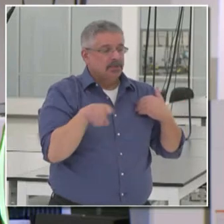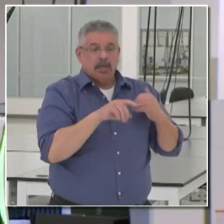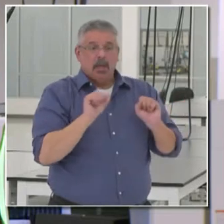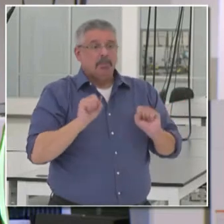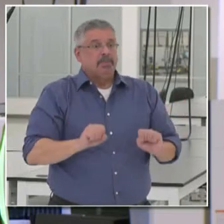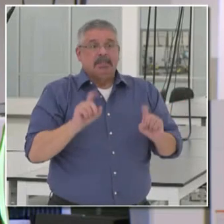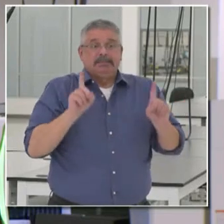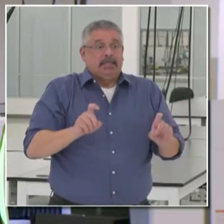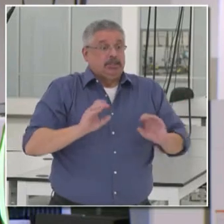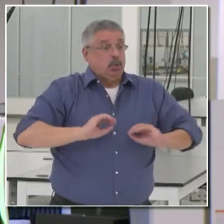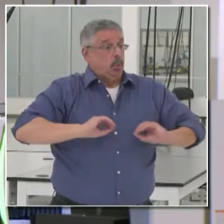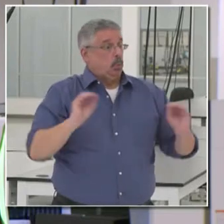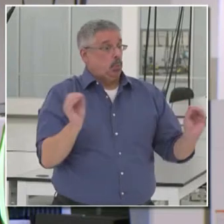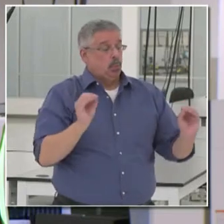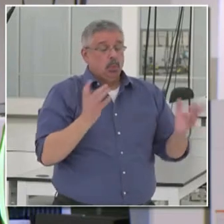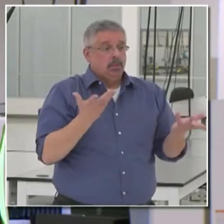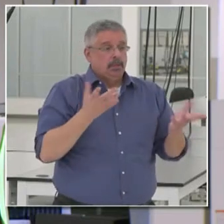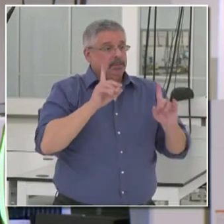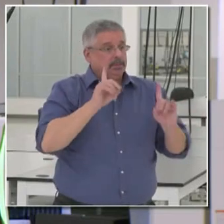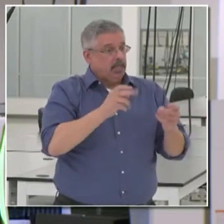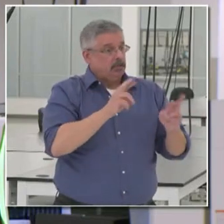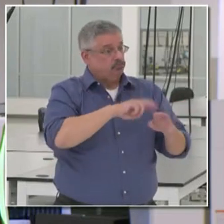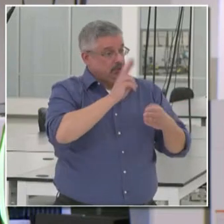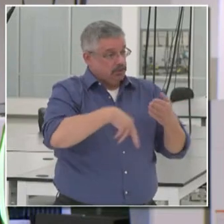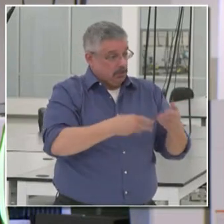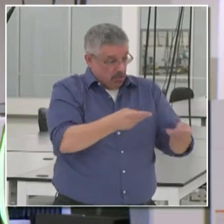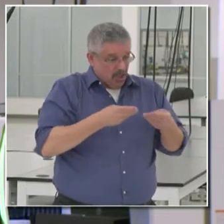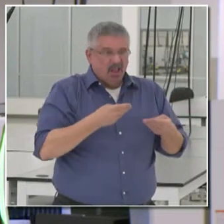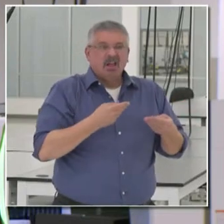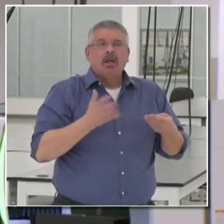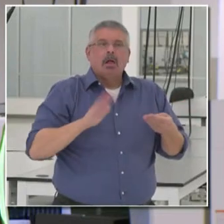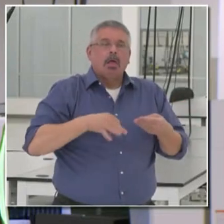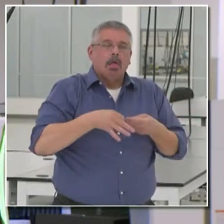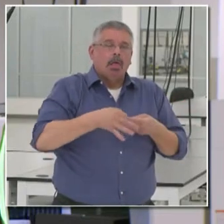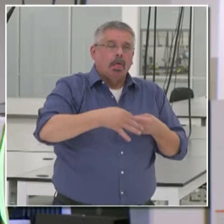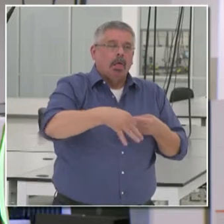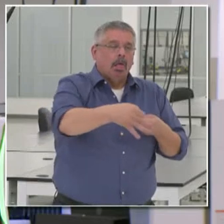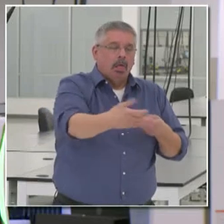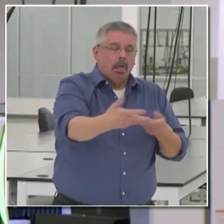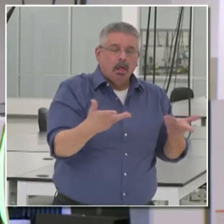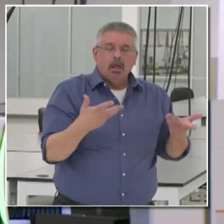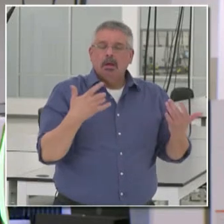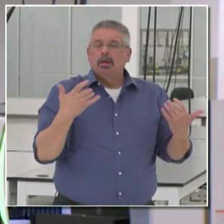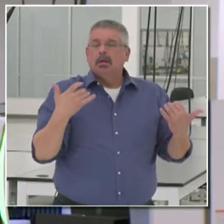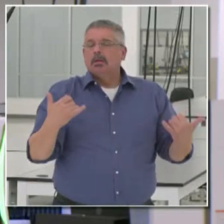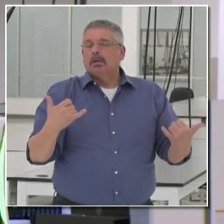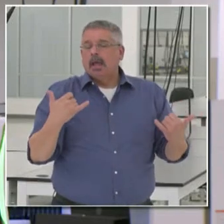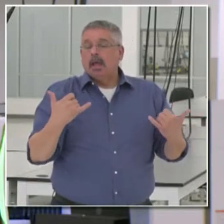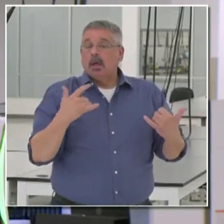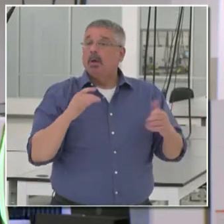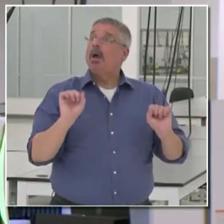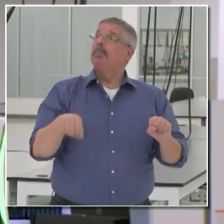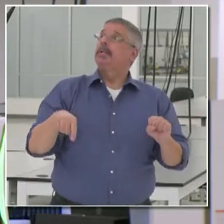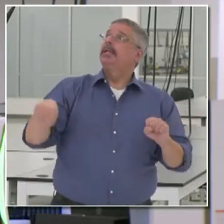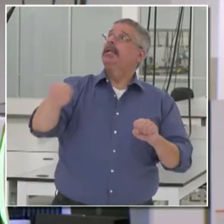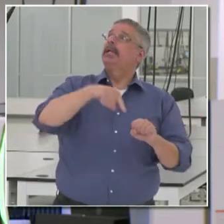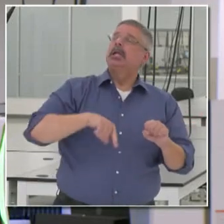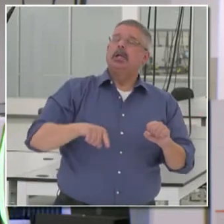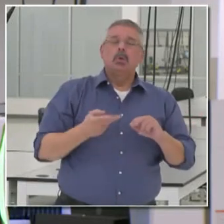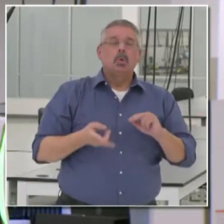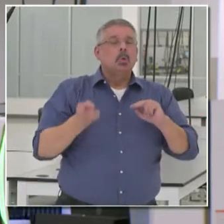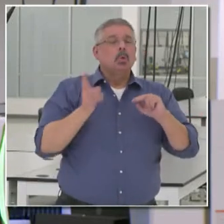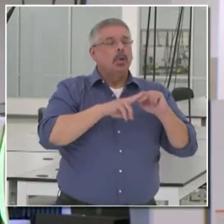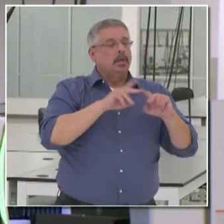hay abundancia no hay habilidad de hacer pruebas diagnósticas y de recibirlas a tiempo ahora con nuestra habilidad de aumentar sustancialmente